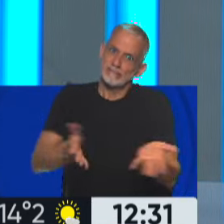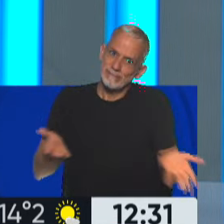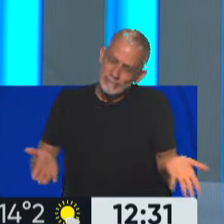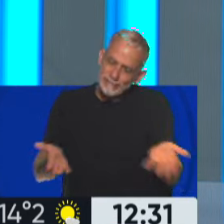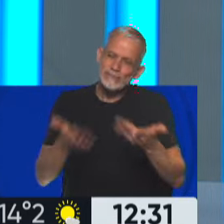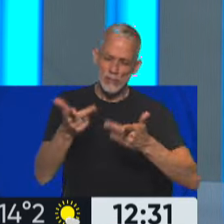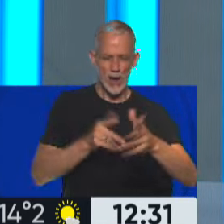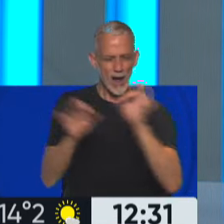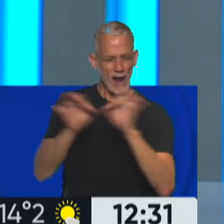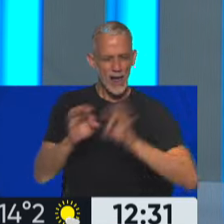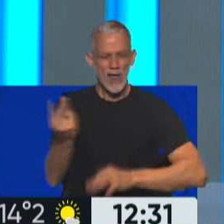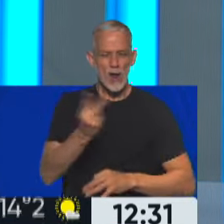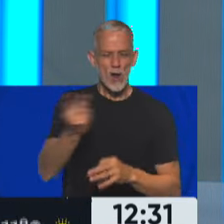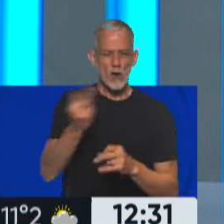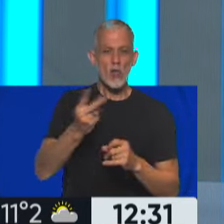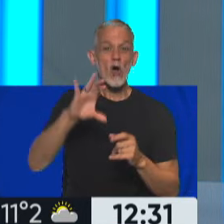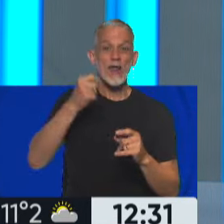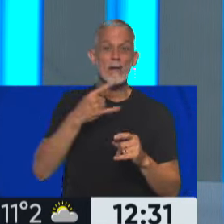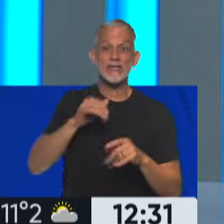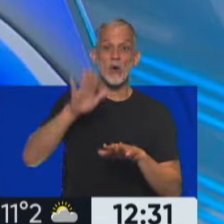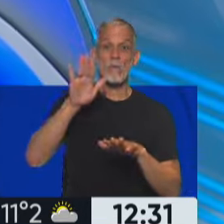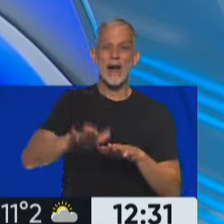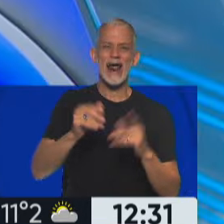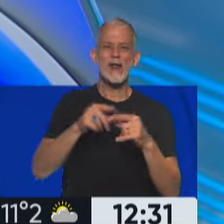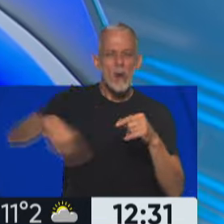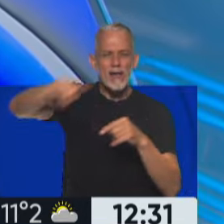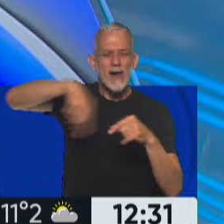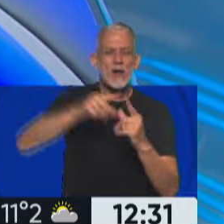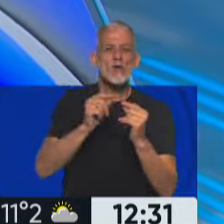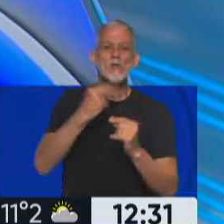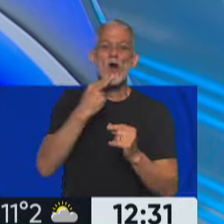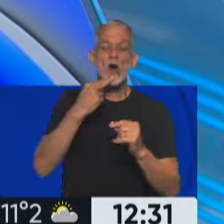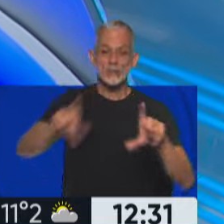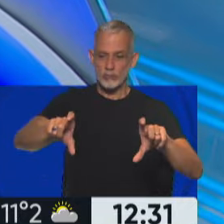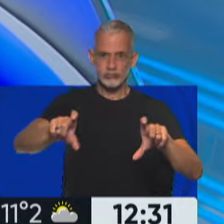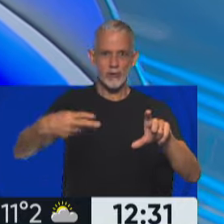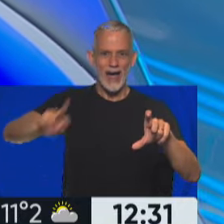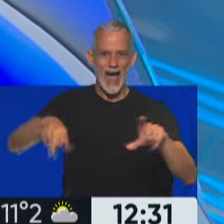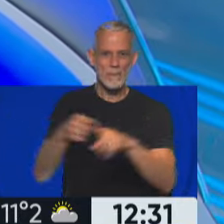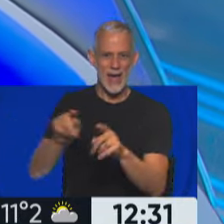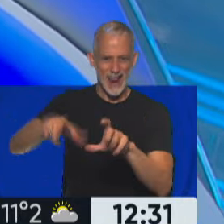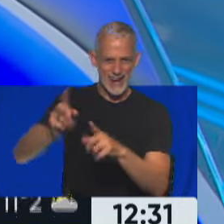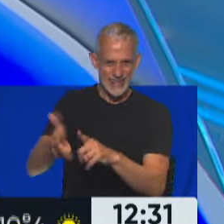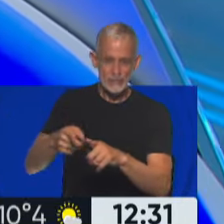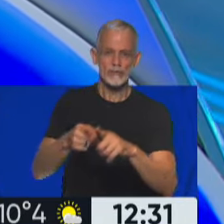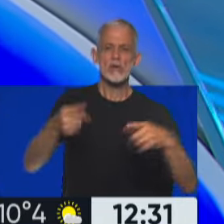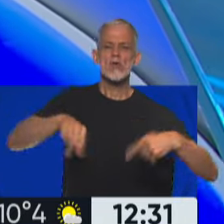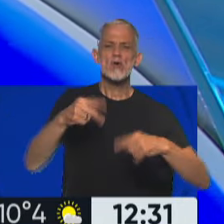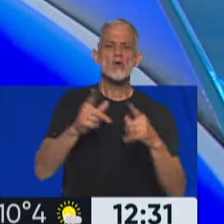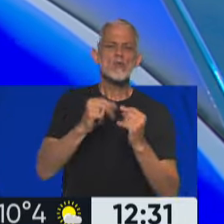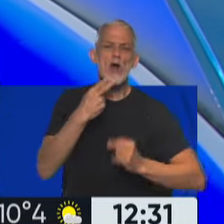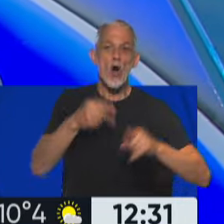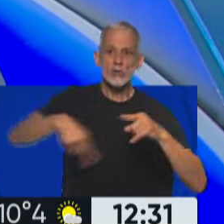también la estrateg de hacerlo parar a colapinto en la vuelta 11 y cambiarle los neumáticos Me parece que también apuntaba a